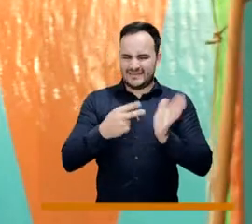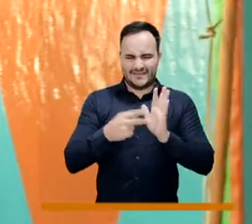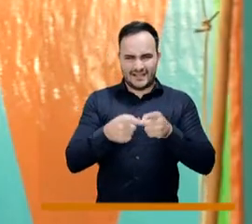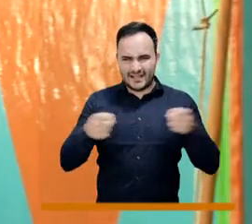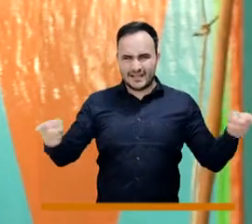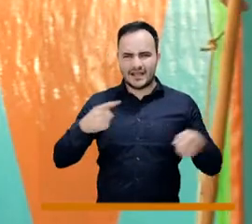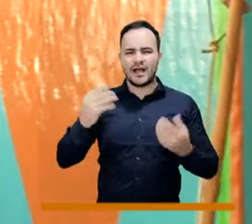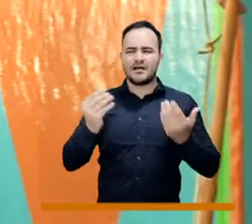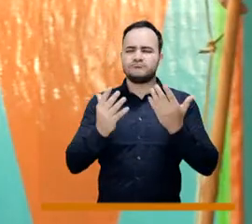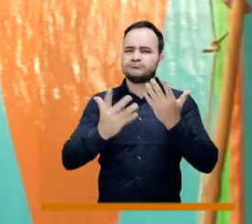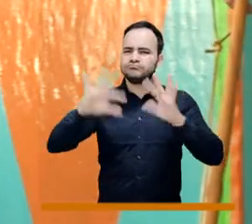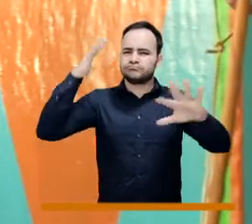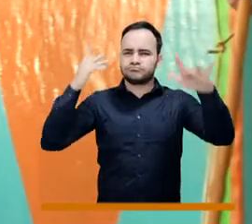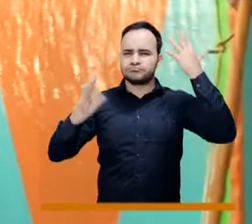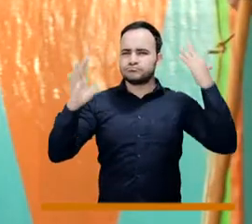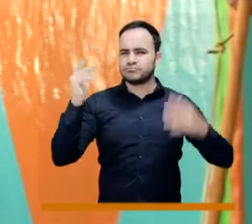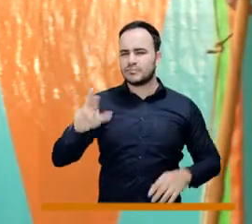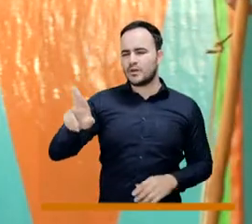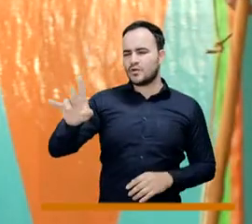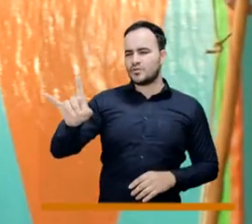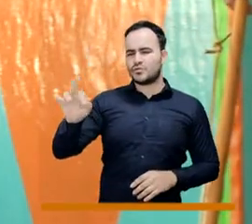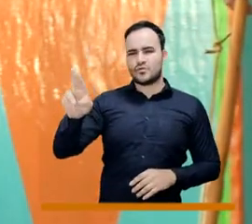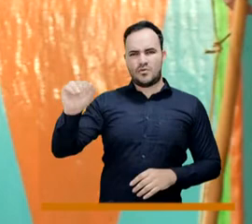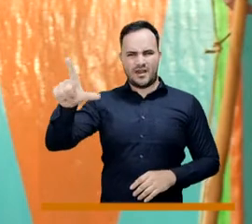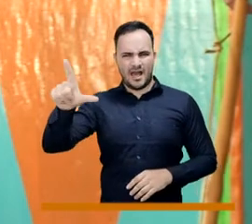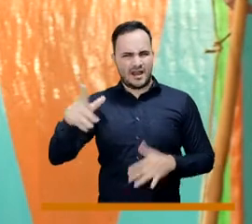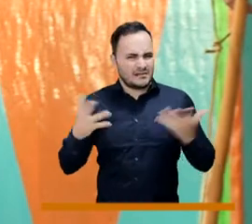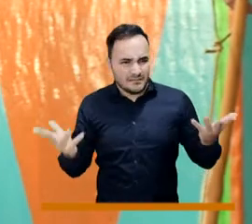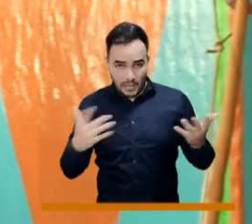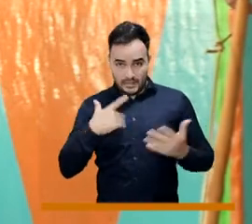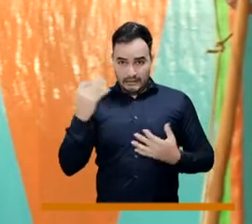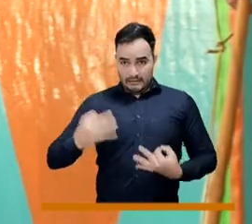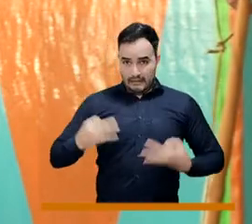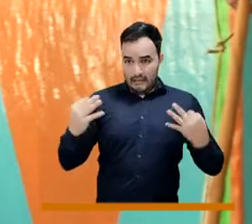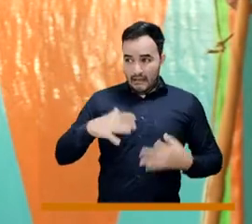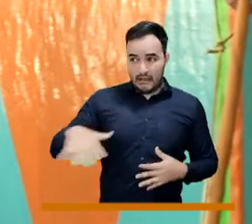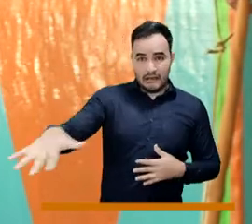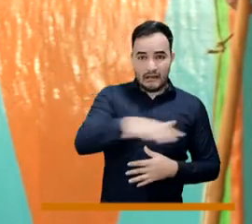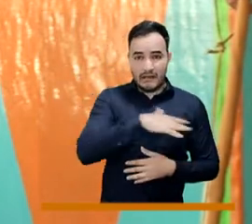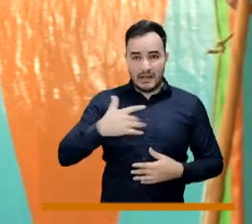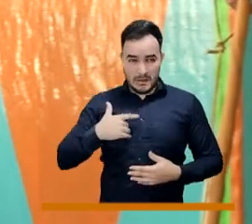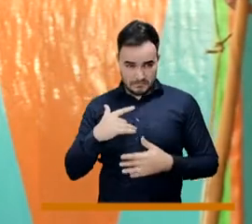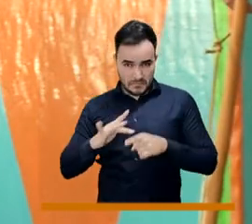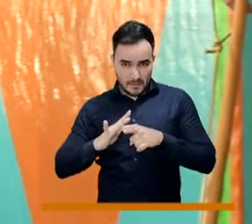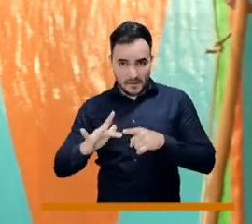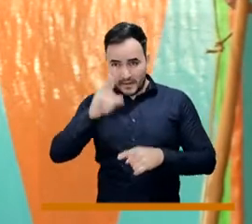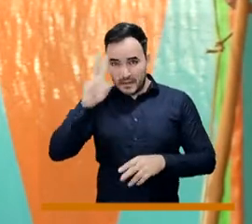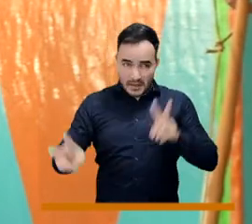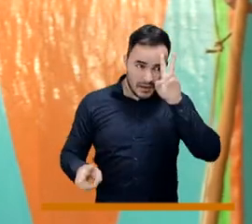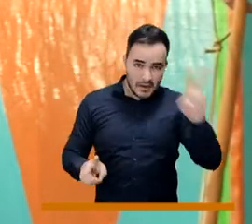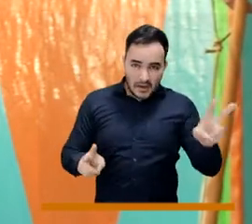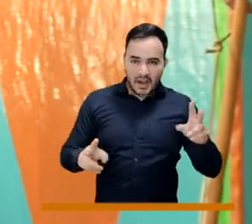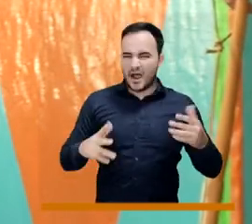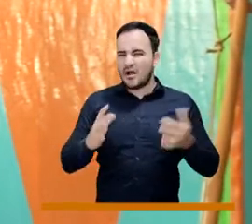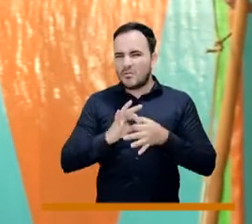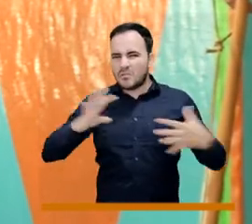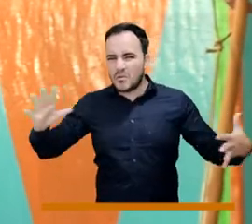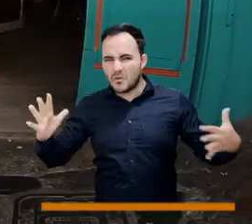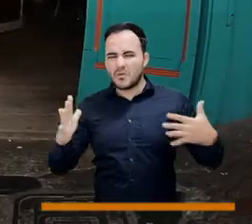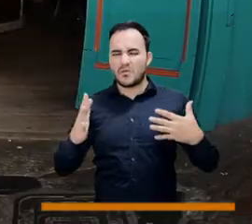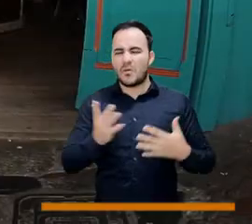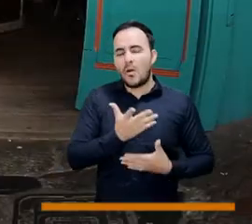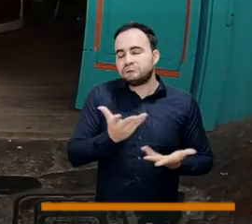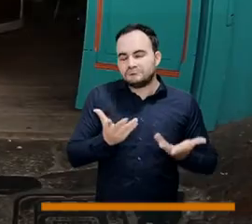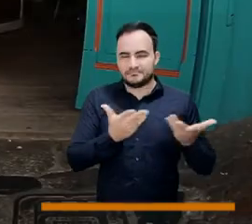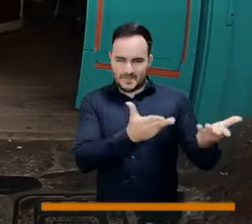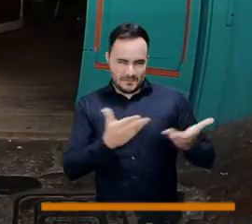se acabó en Medellín la ruralidad, eso es así de contundente. Bienvenida a De Frente a la Gente y gracias por